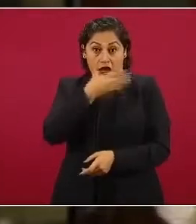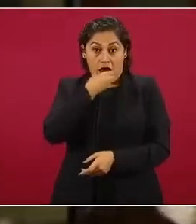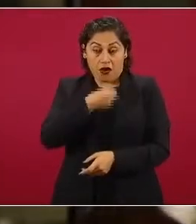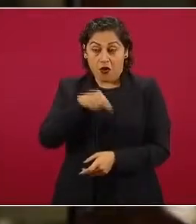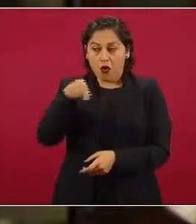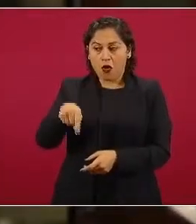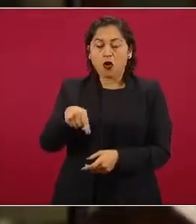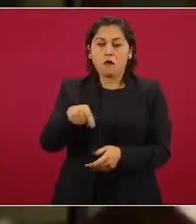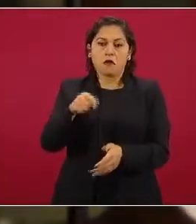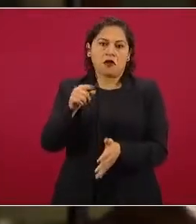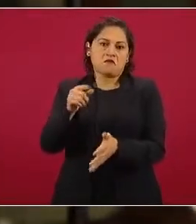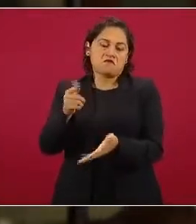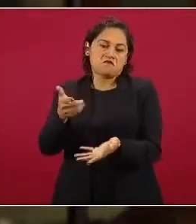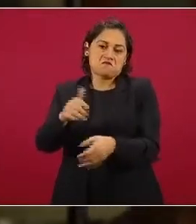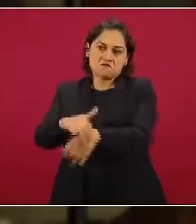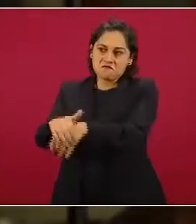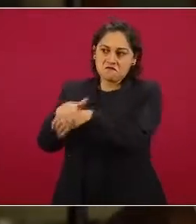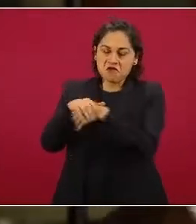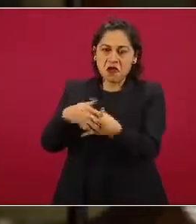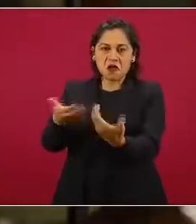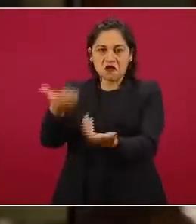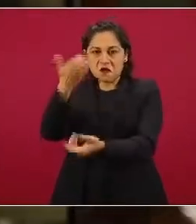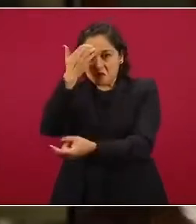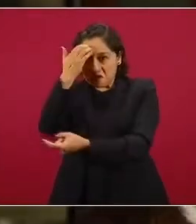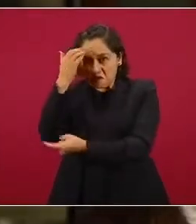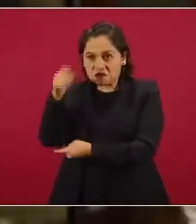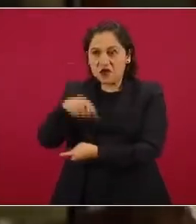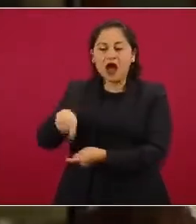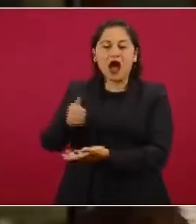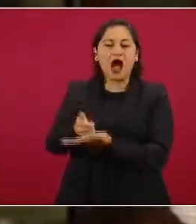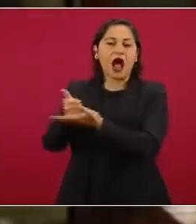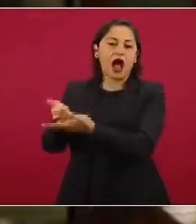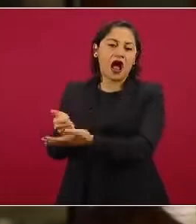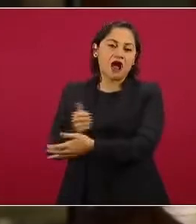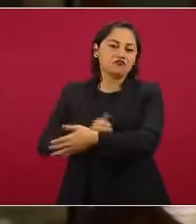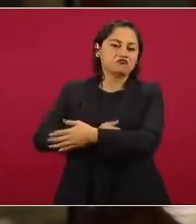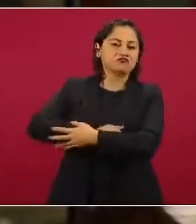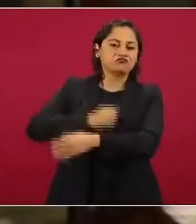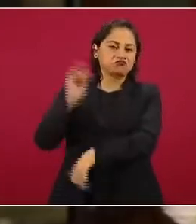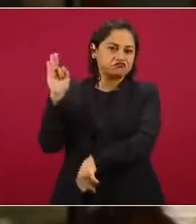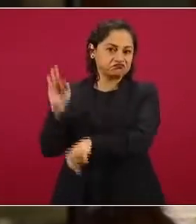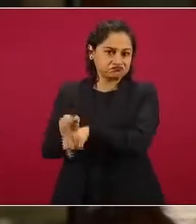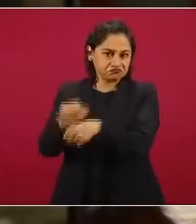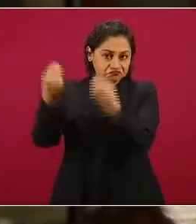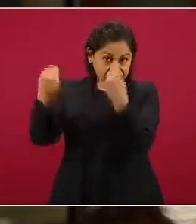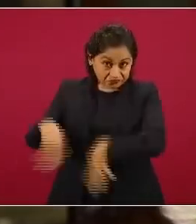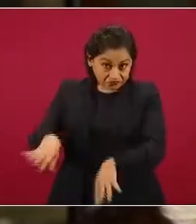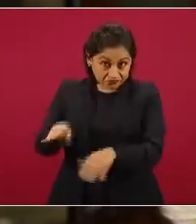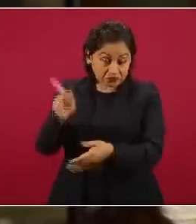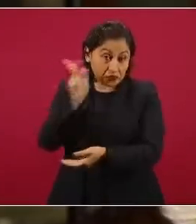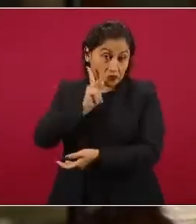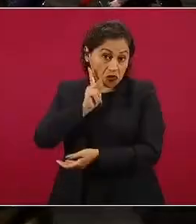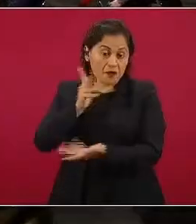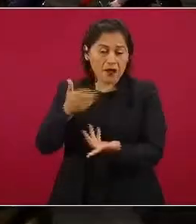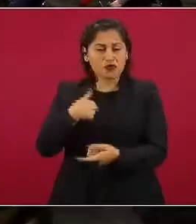podrían ayudarlo a tirar estas pruebas. ¿Qué tipo de pruebas son? ¿Son sólidas, señor